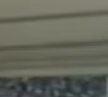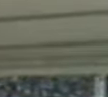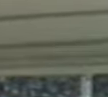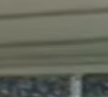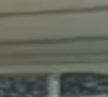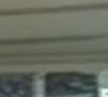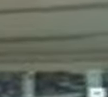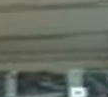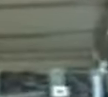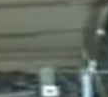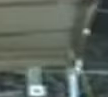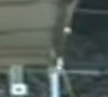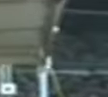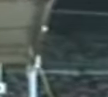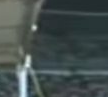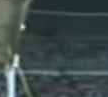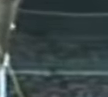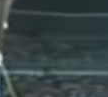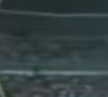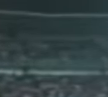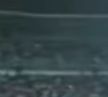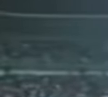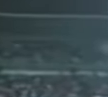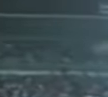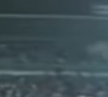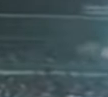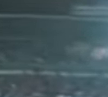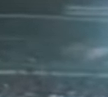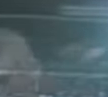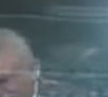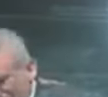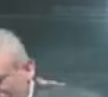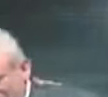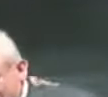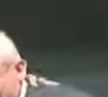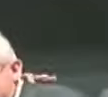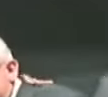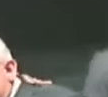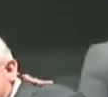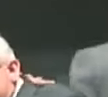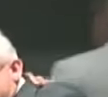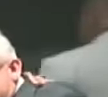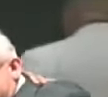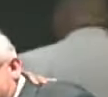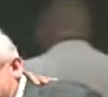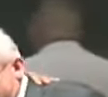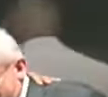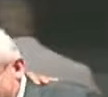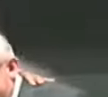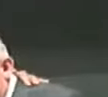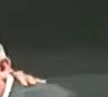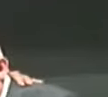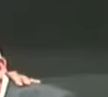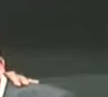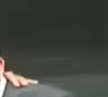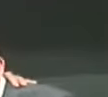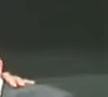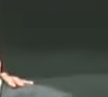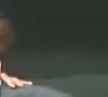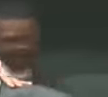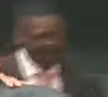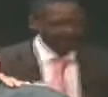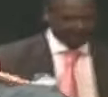con revelación a través de él. Te lo pedimos, Jesús, en tu nombre grande en